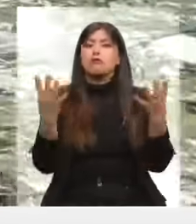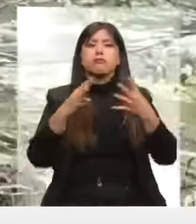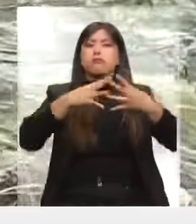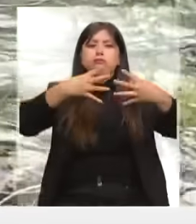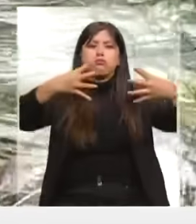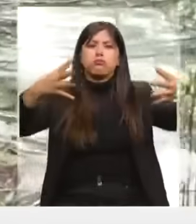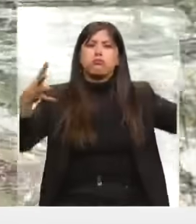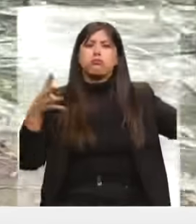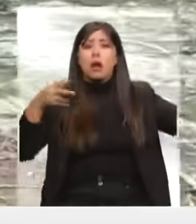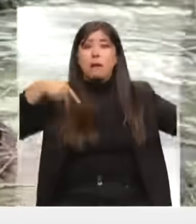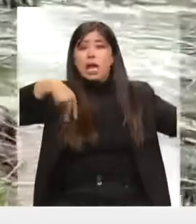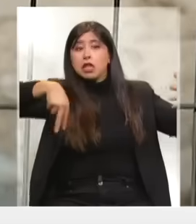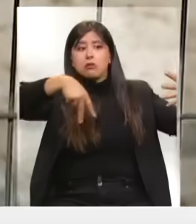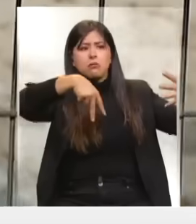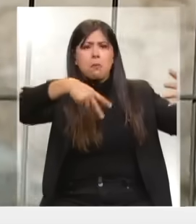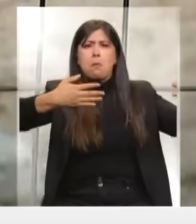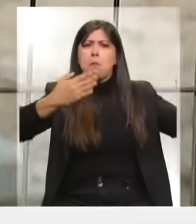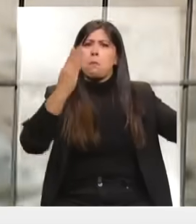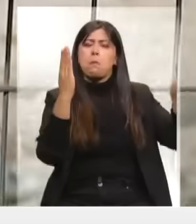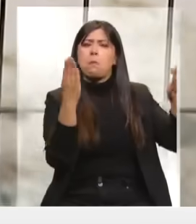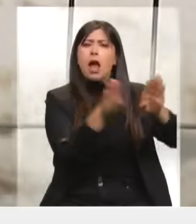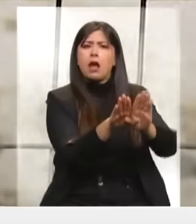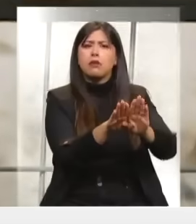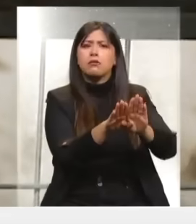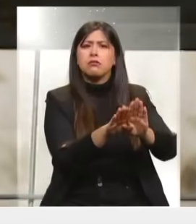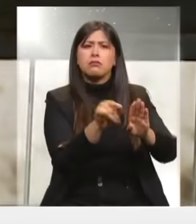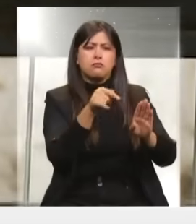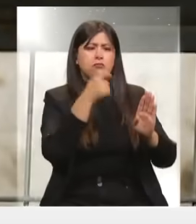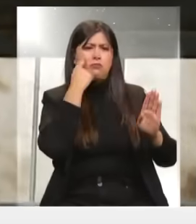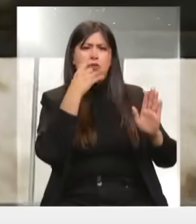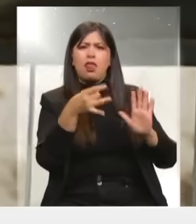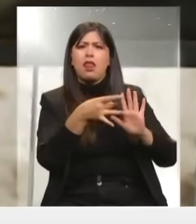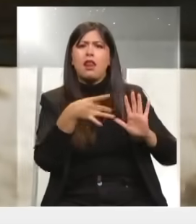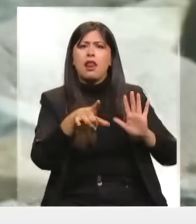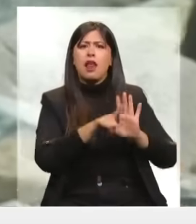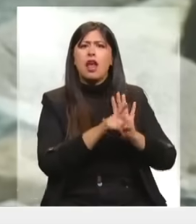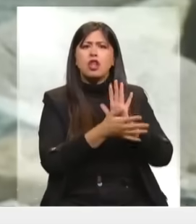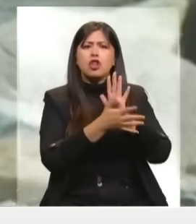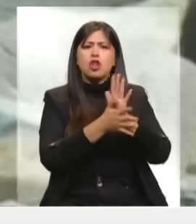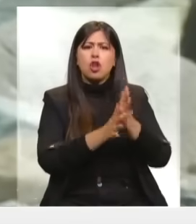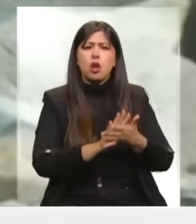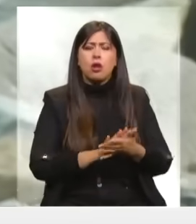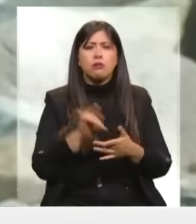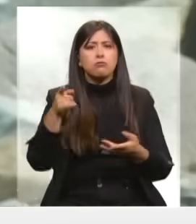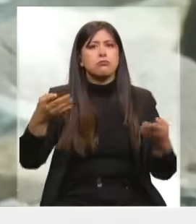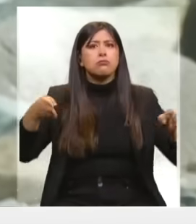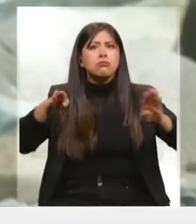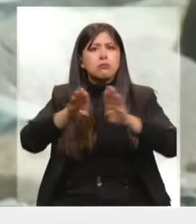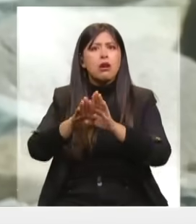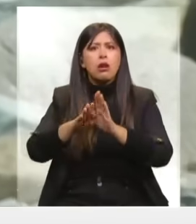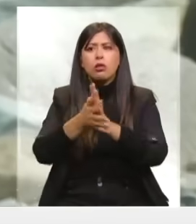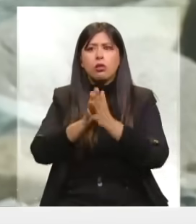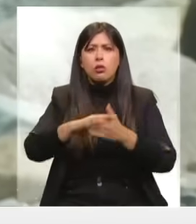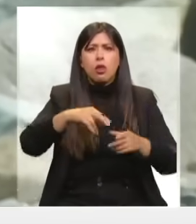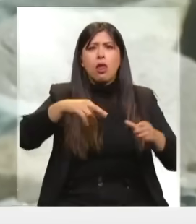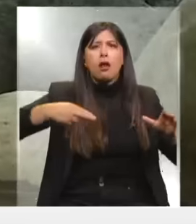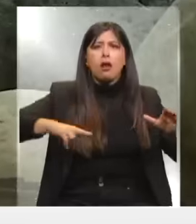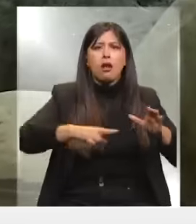ingresos peatonales para turistas, infringiendo toda ley existente. Se ve cerrado todo en la orilla del